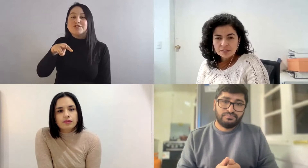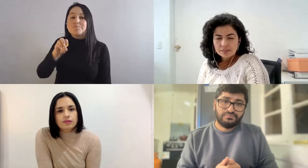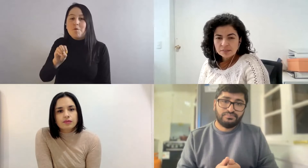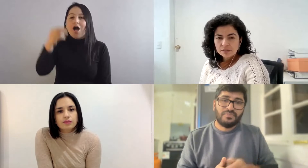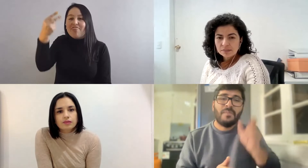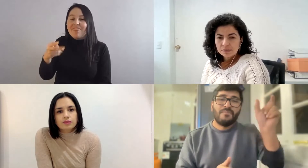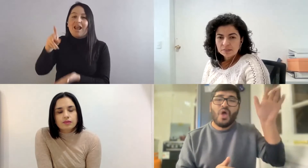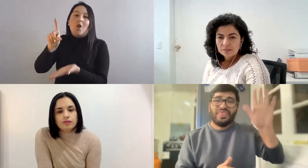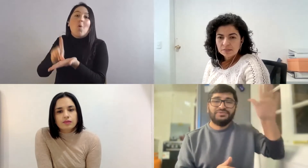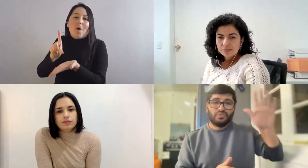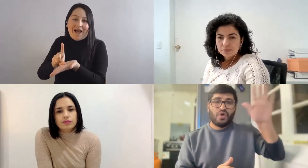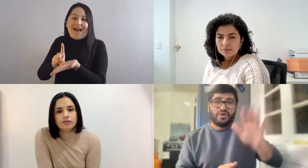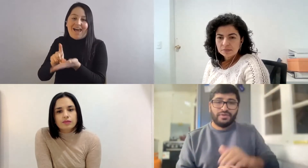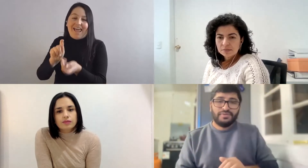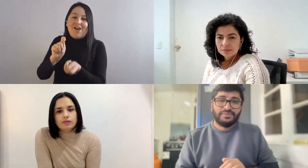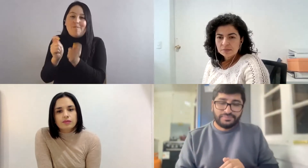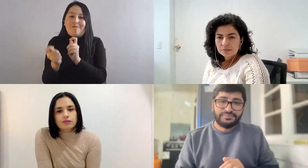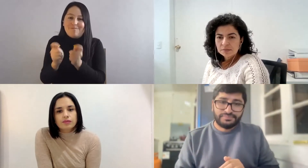palabras.